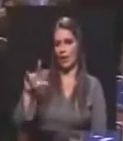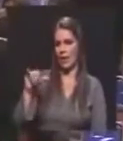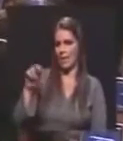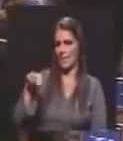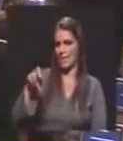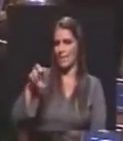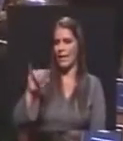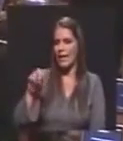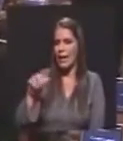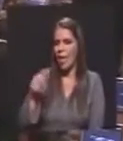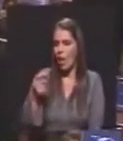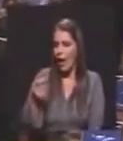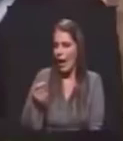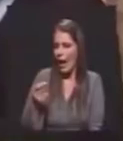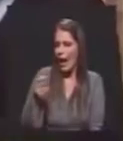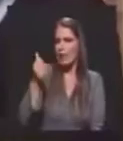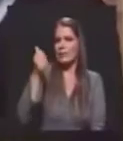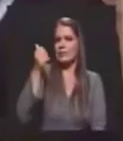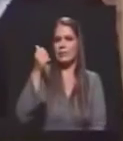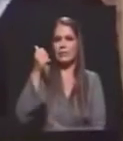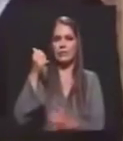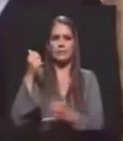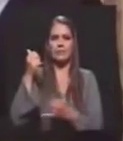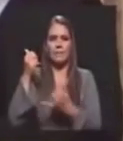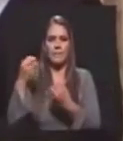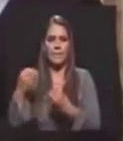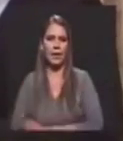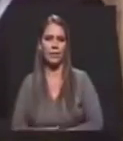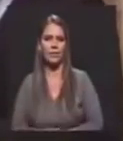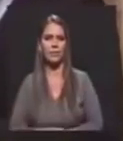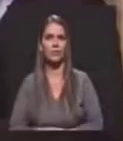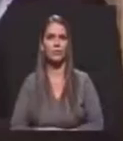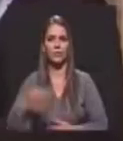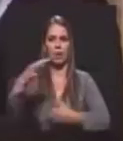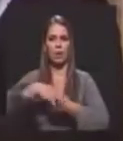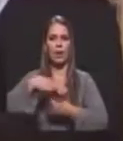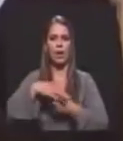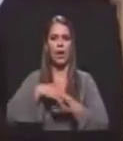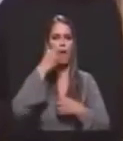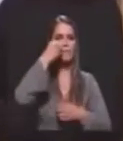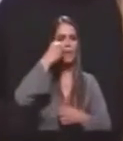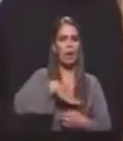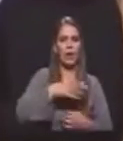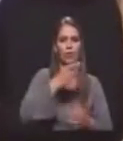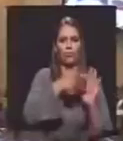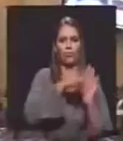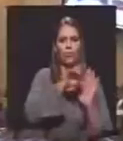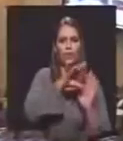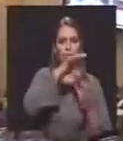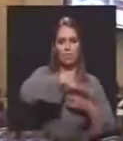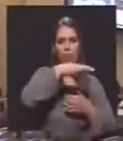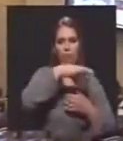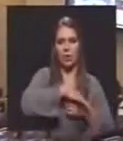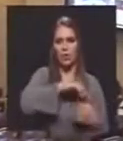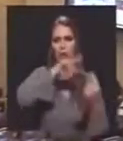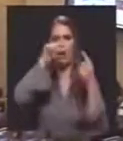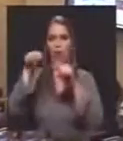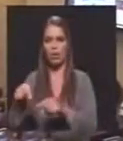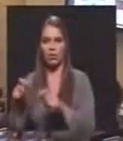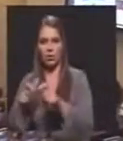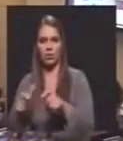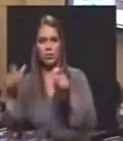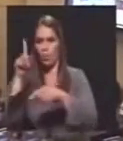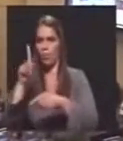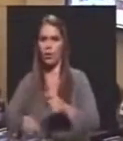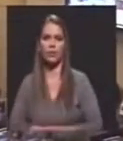Peinado, por poco pierde su curul por una demanda, según la cual, por haber sido elegido concejal de Envigado en 2015, no podía aspirar